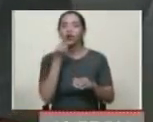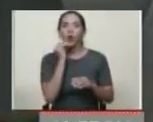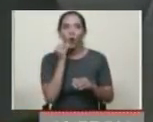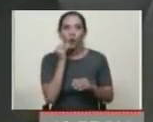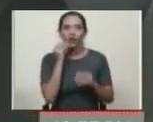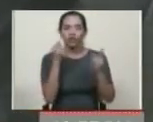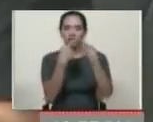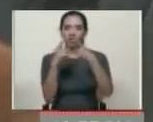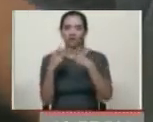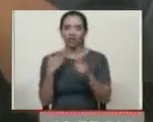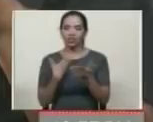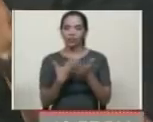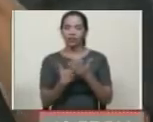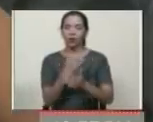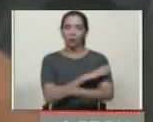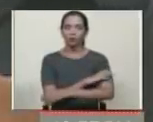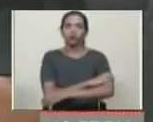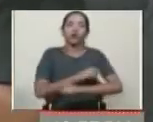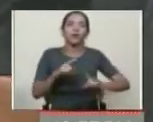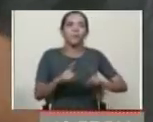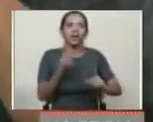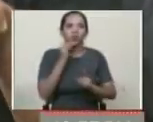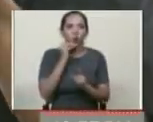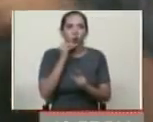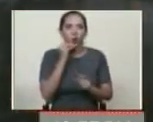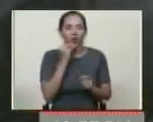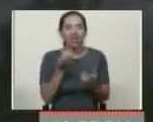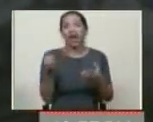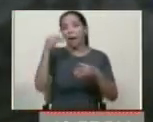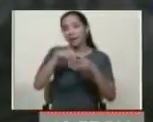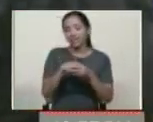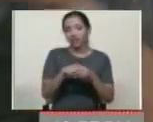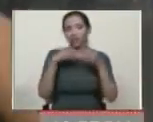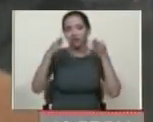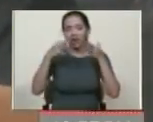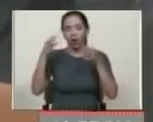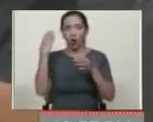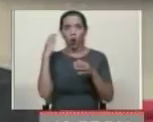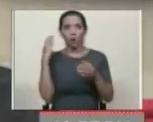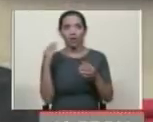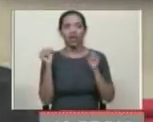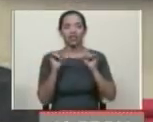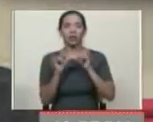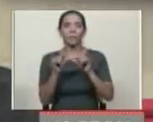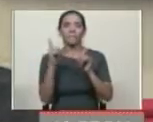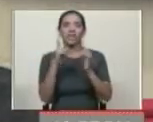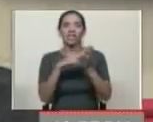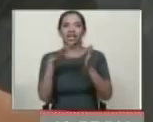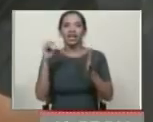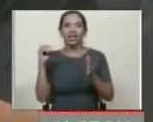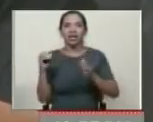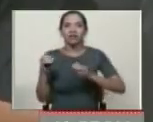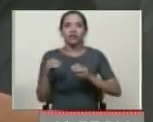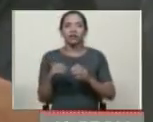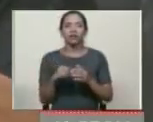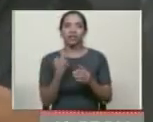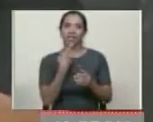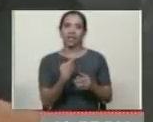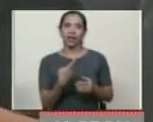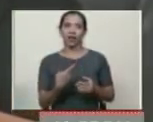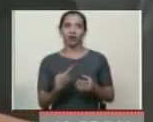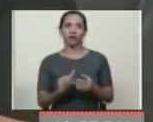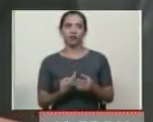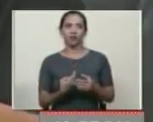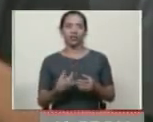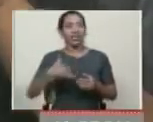diferentes partidos de oposición, pero esos muchachos fueron, aparte que fueron formados en Colombia, esos 1.500, a esos 1.500 le dieron